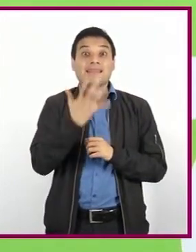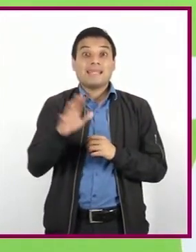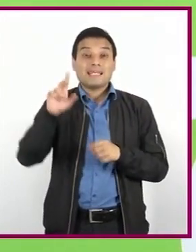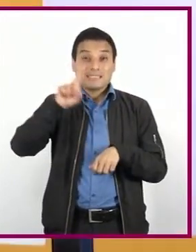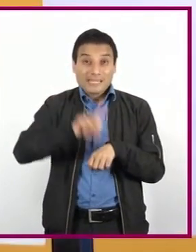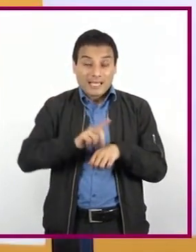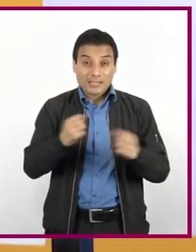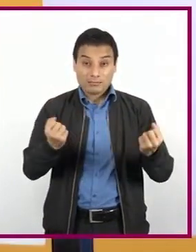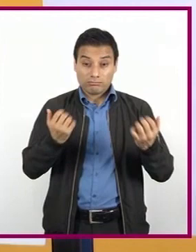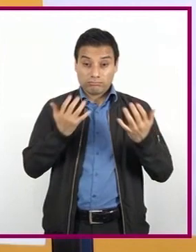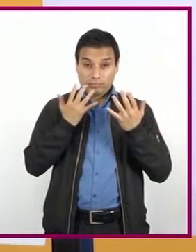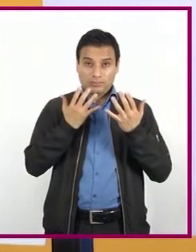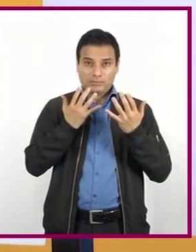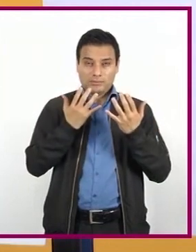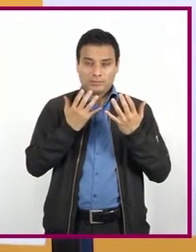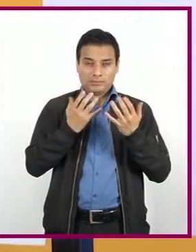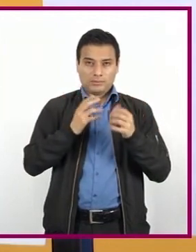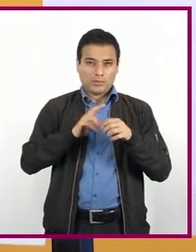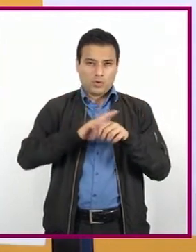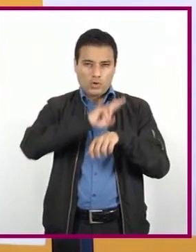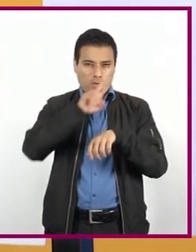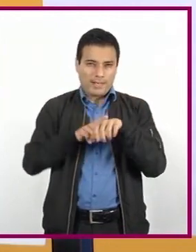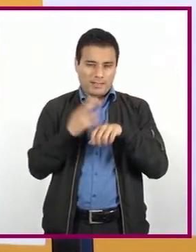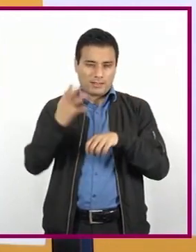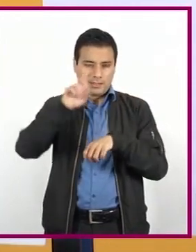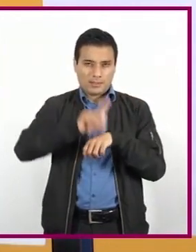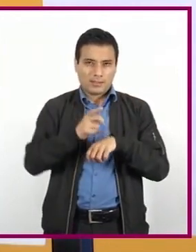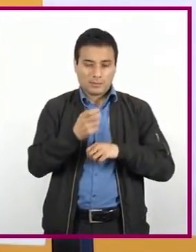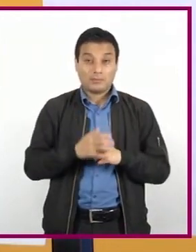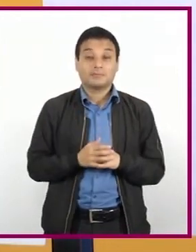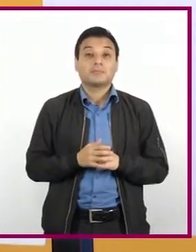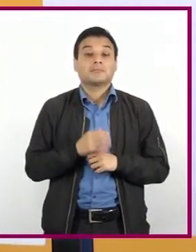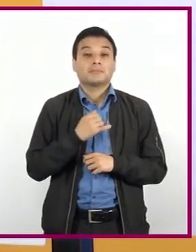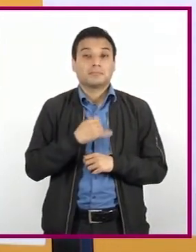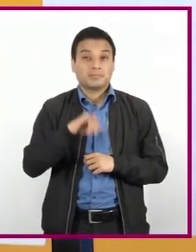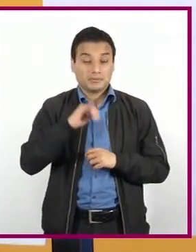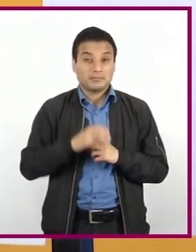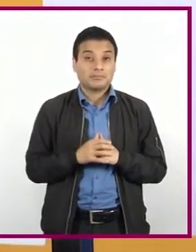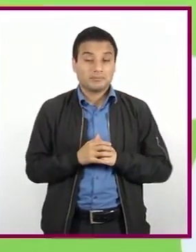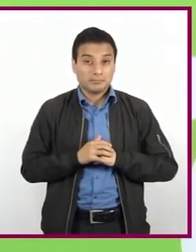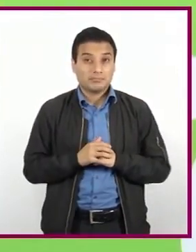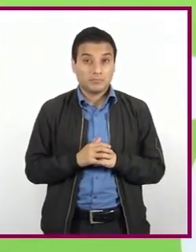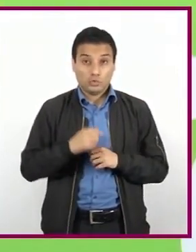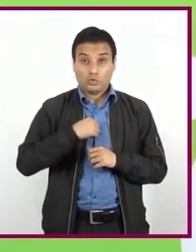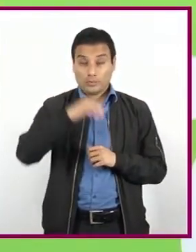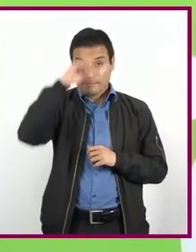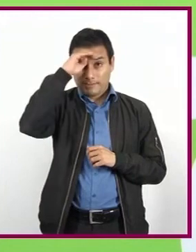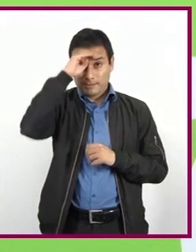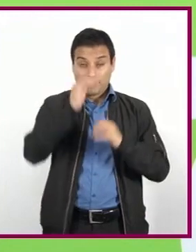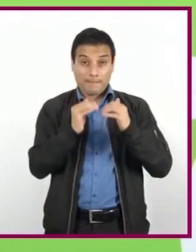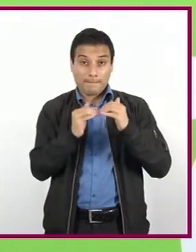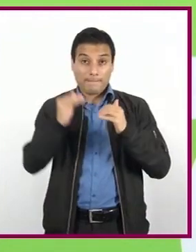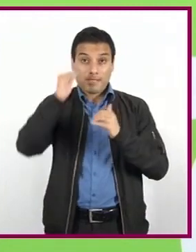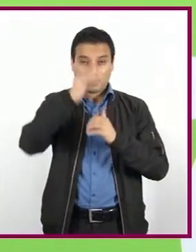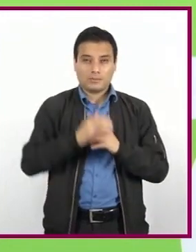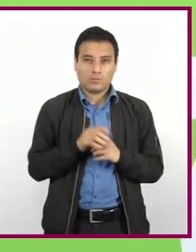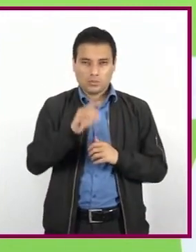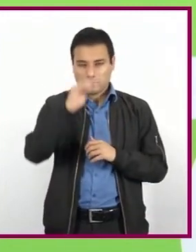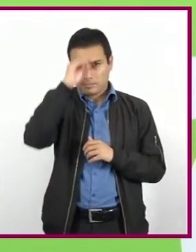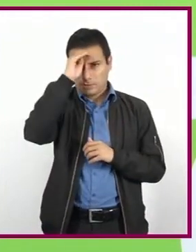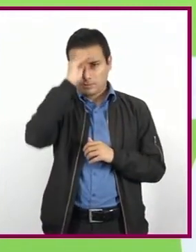natural. Yo hubiera pensado que representaba recibir mayor cantidad de radiación. No parece mucha,